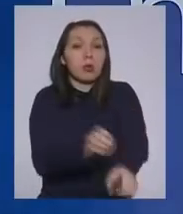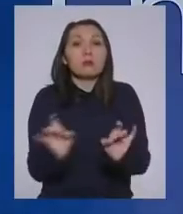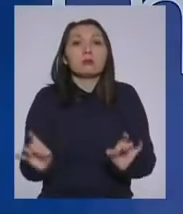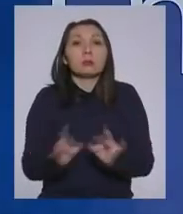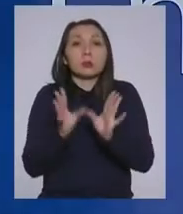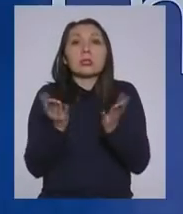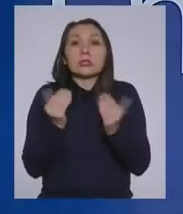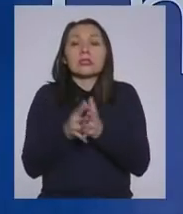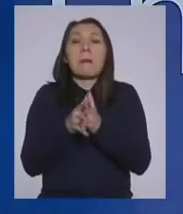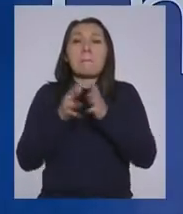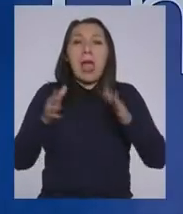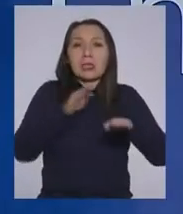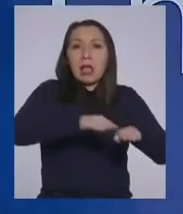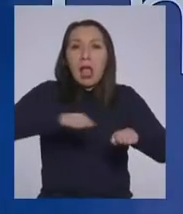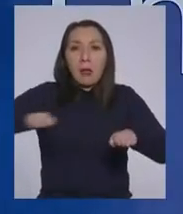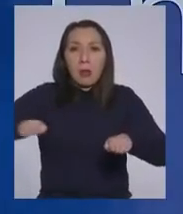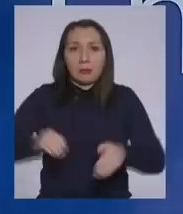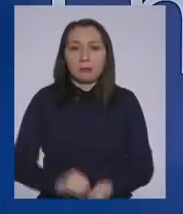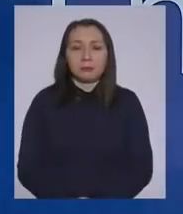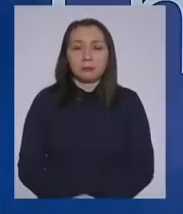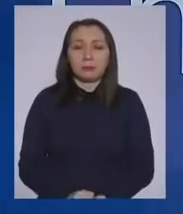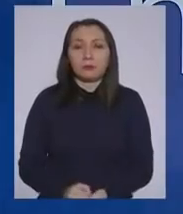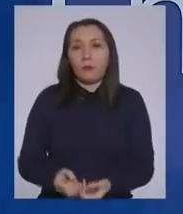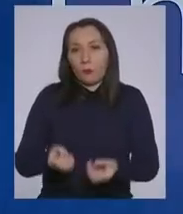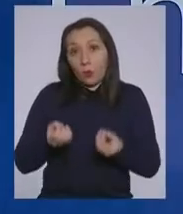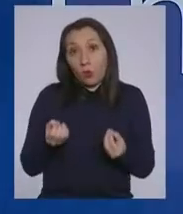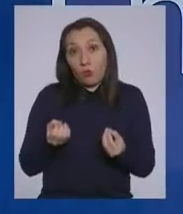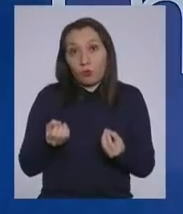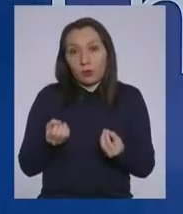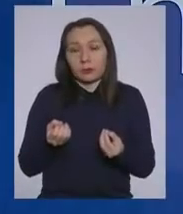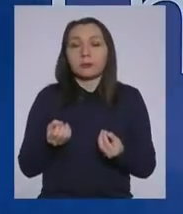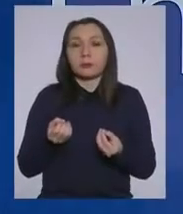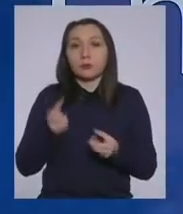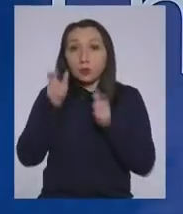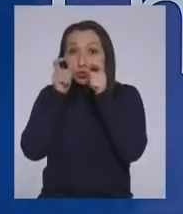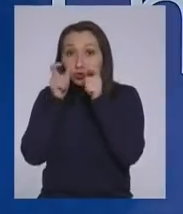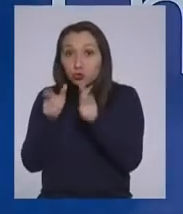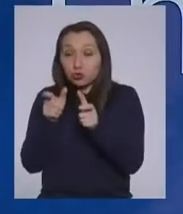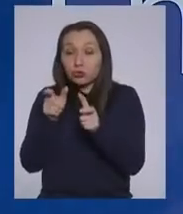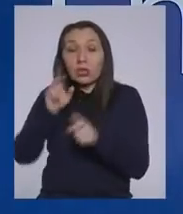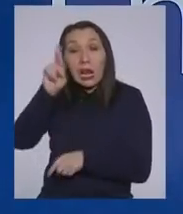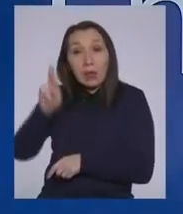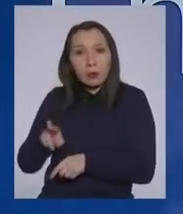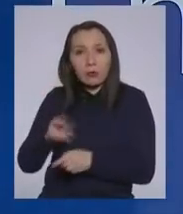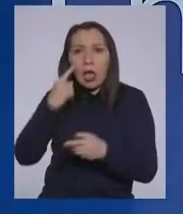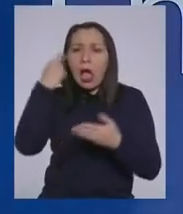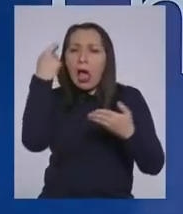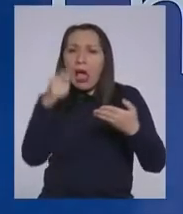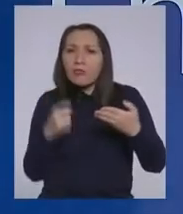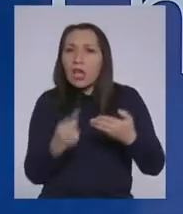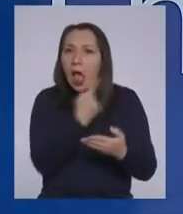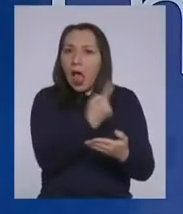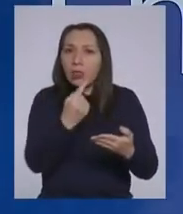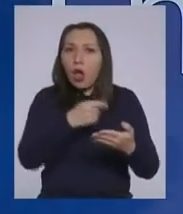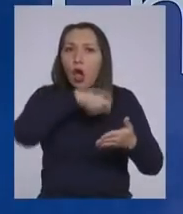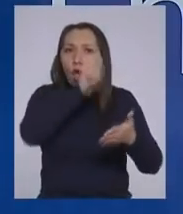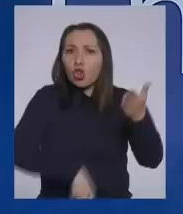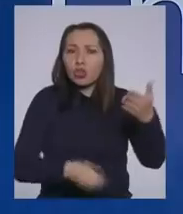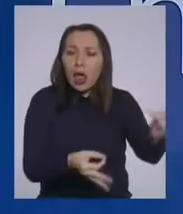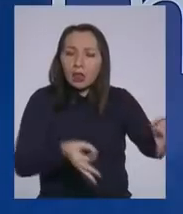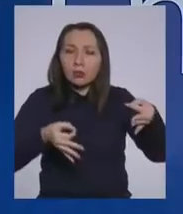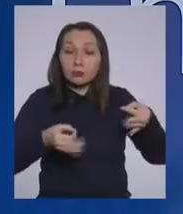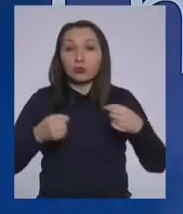requerir de un mayor número de camas. Obviamente, Contraloría revisa cada uno de estos contratos y